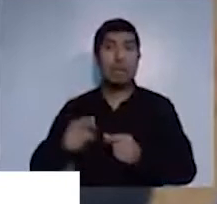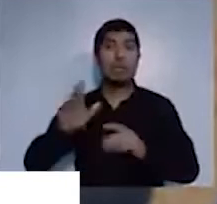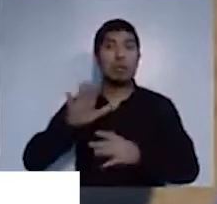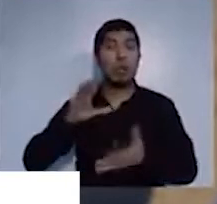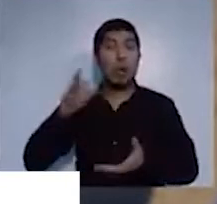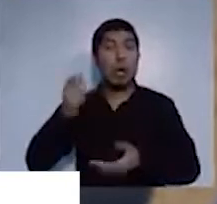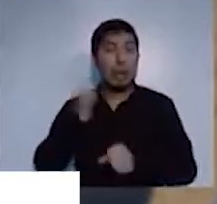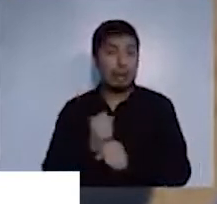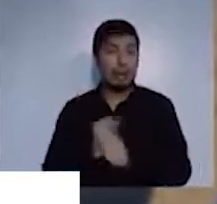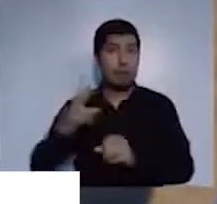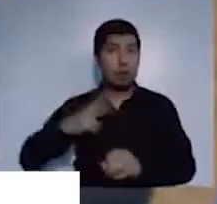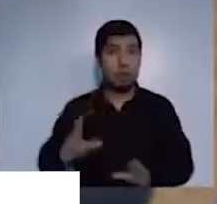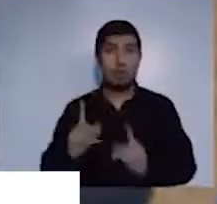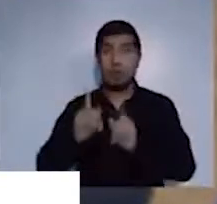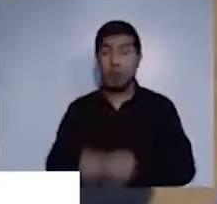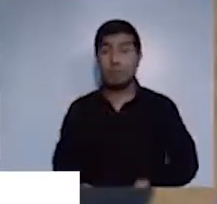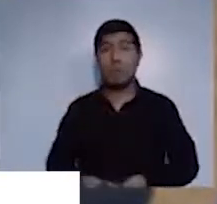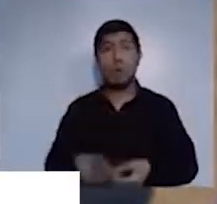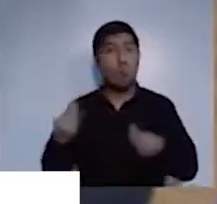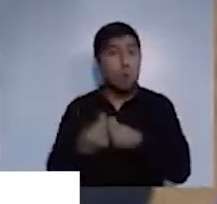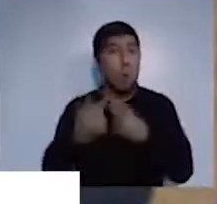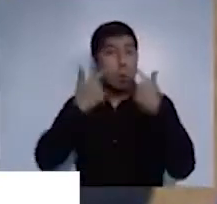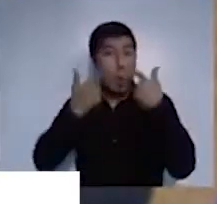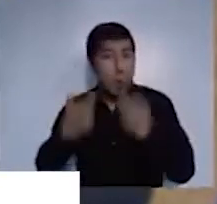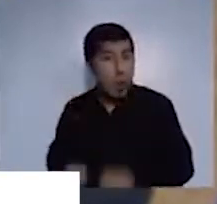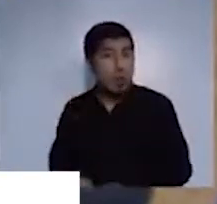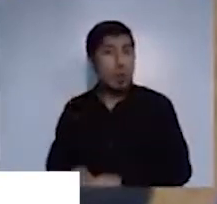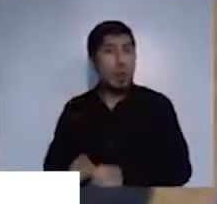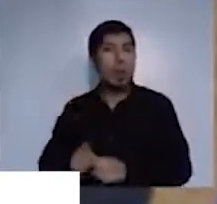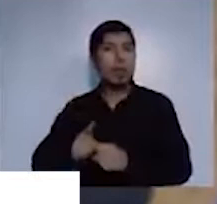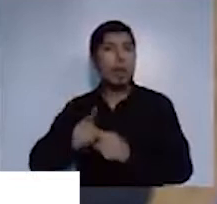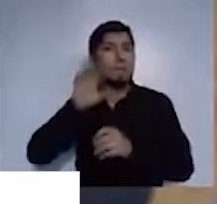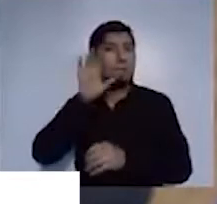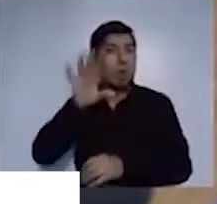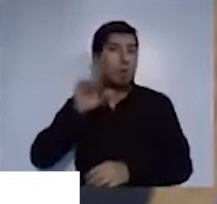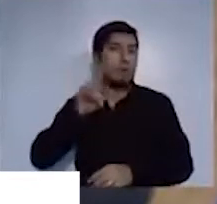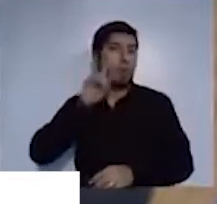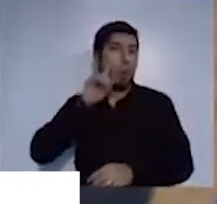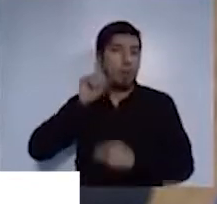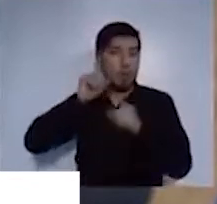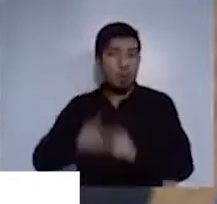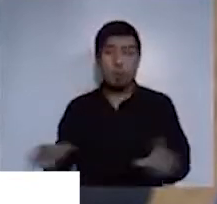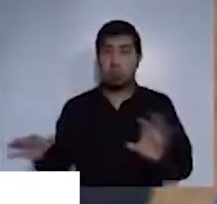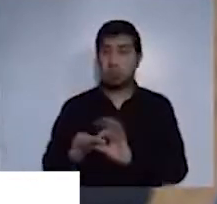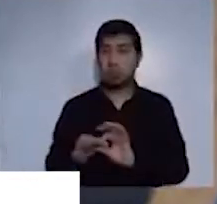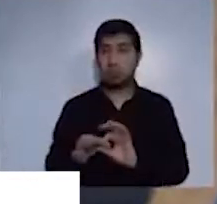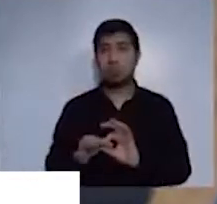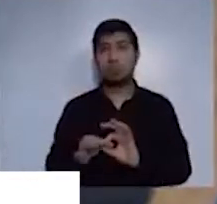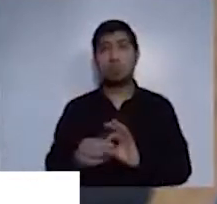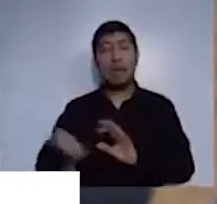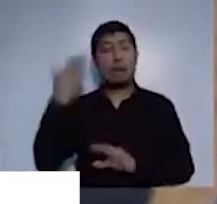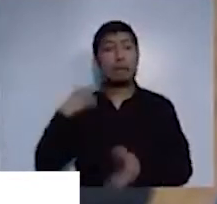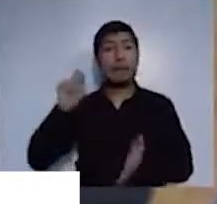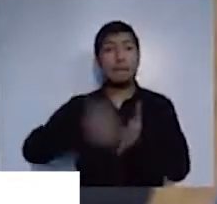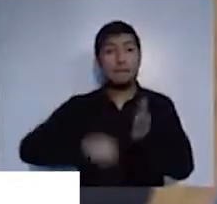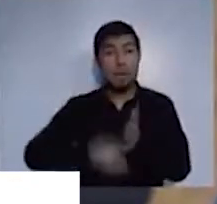sin incidentes, con mucho control tanto de la provincia como de los municipios. Ayer hemos firmado